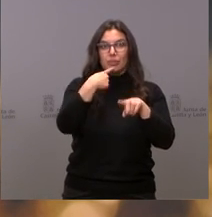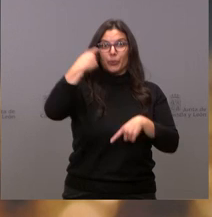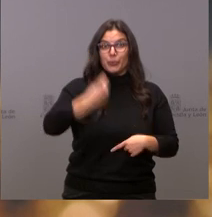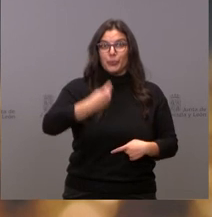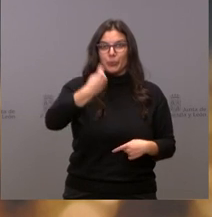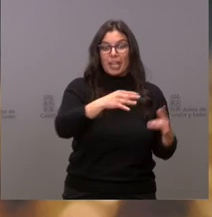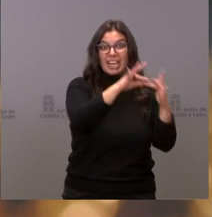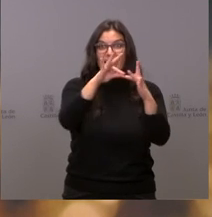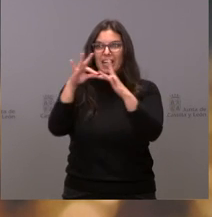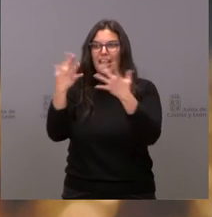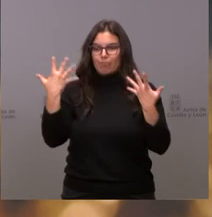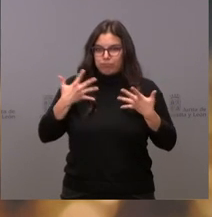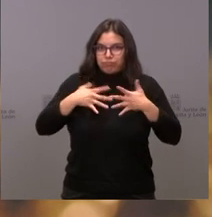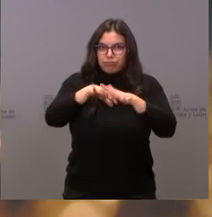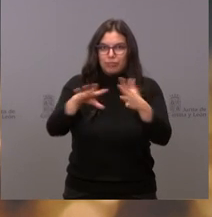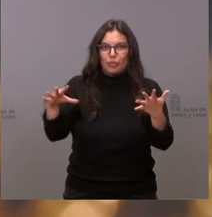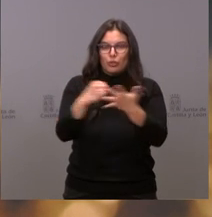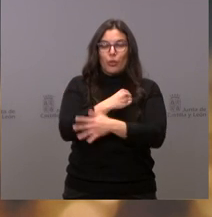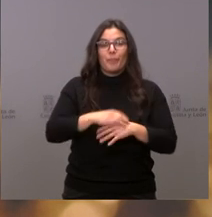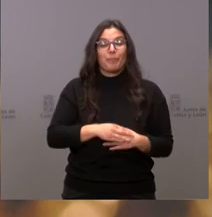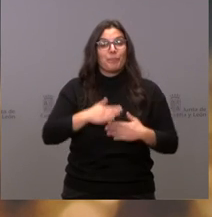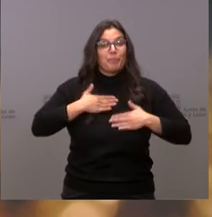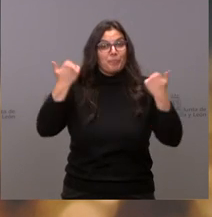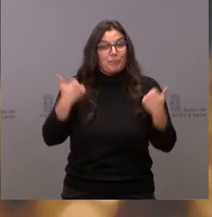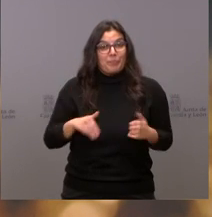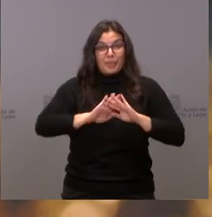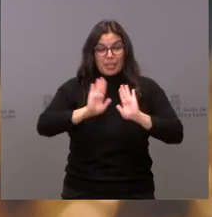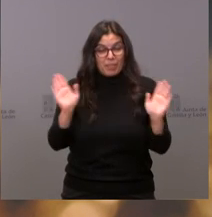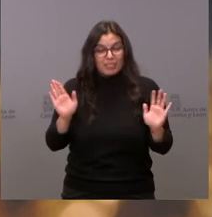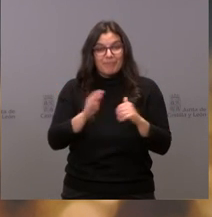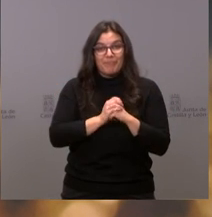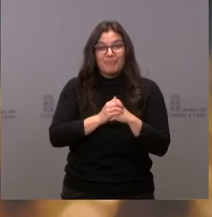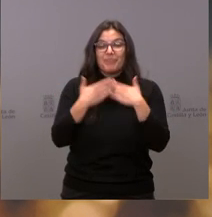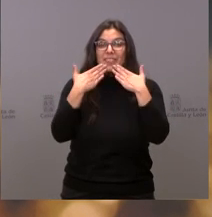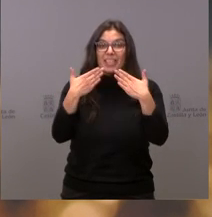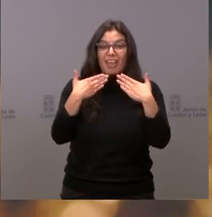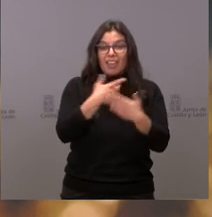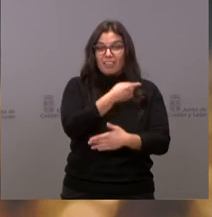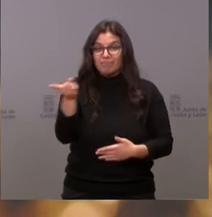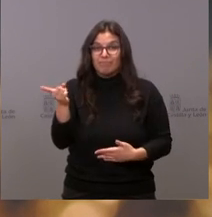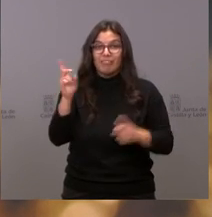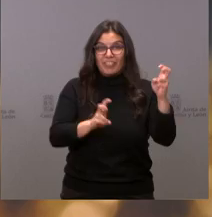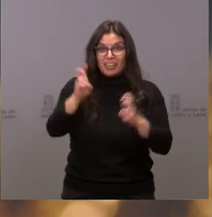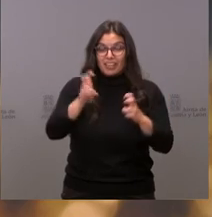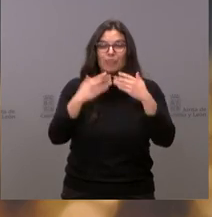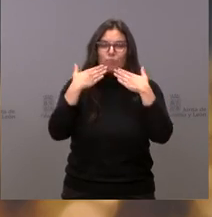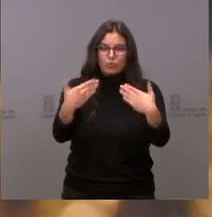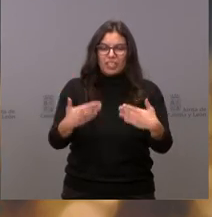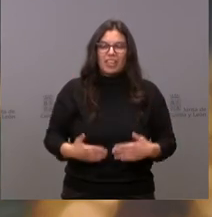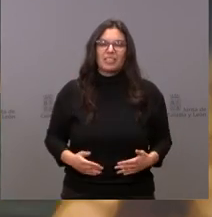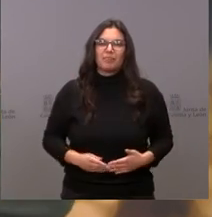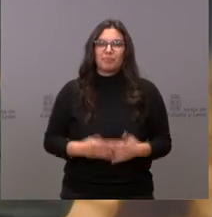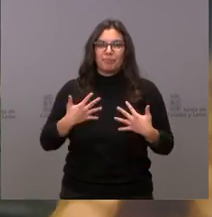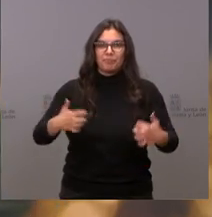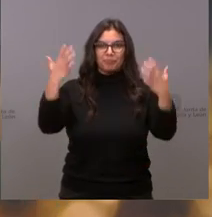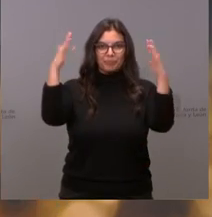líderes en nuestra comunidad autónoma' por mi parte nada más agradezco a todos su presencia muchas gracias